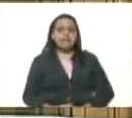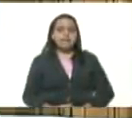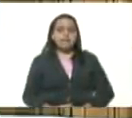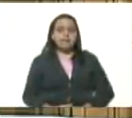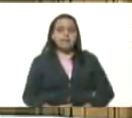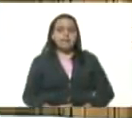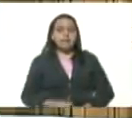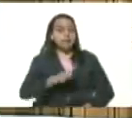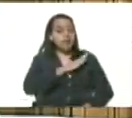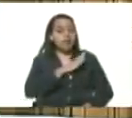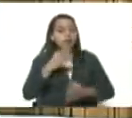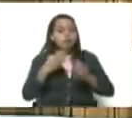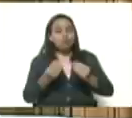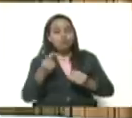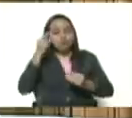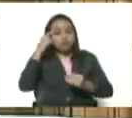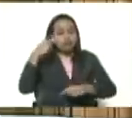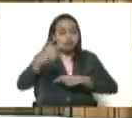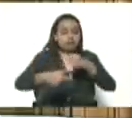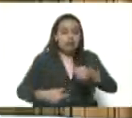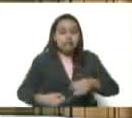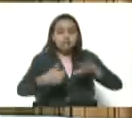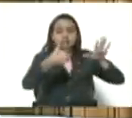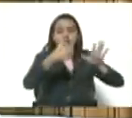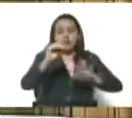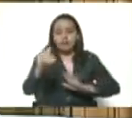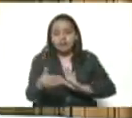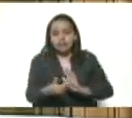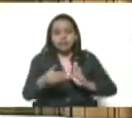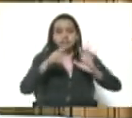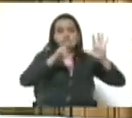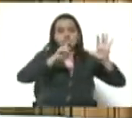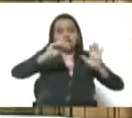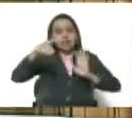ya varios días con picos de 60.000, 70.000.